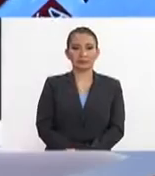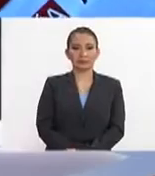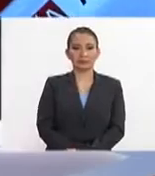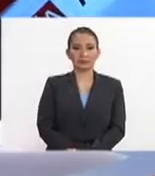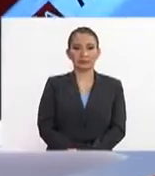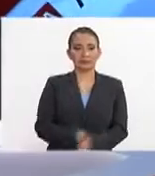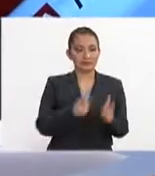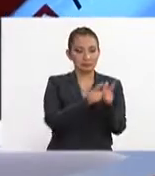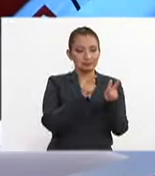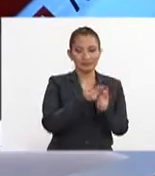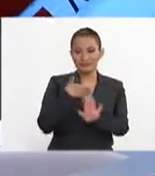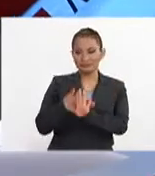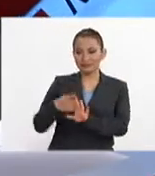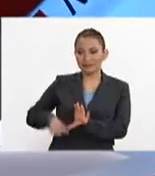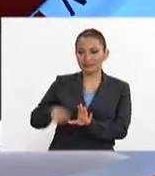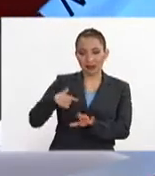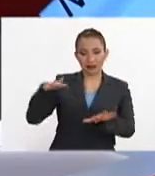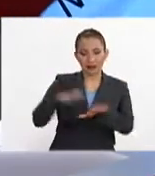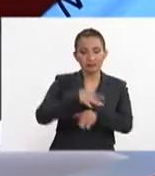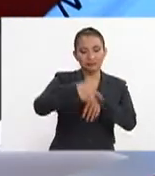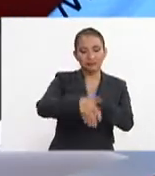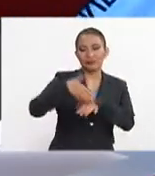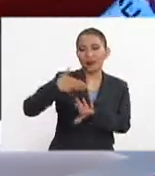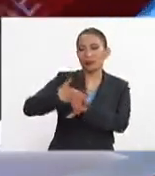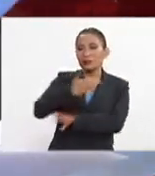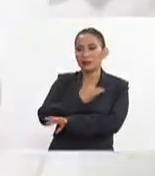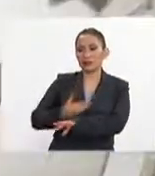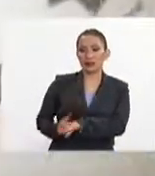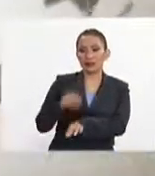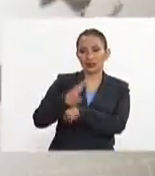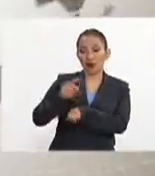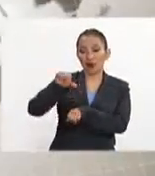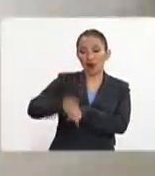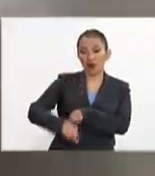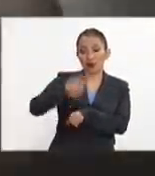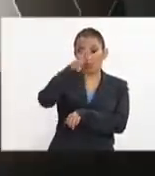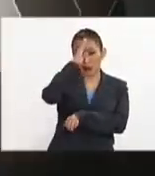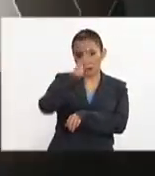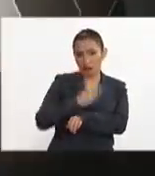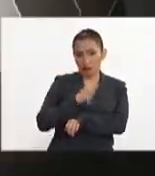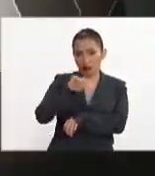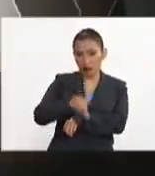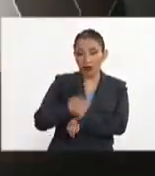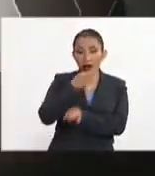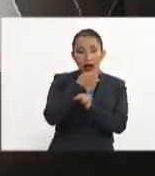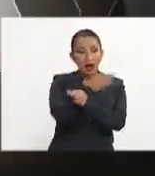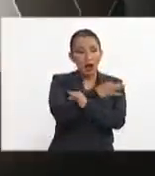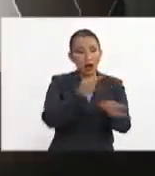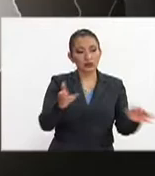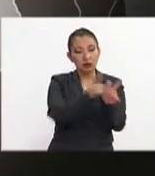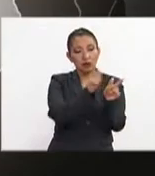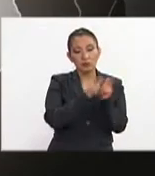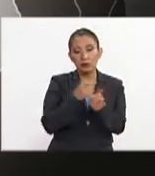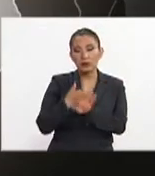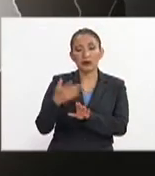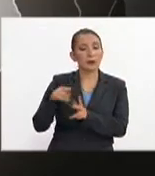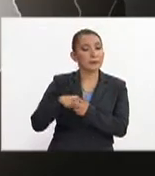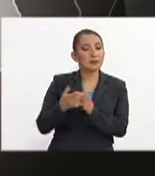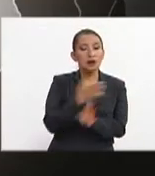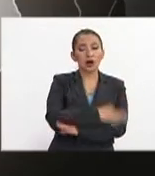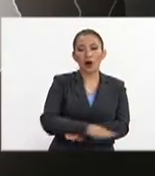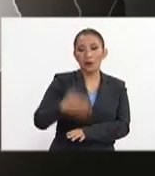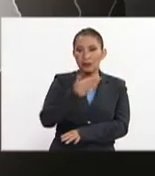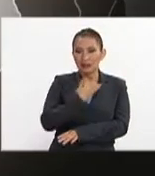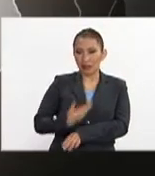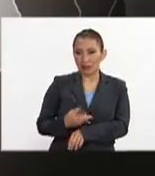La oposición venezolana cambió la marcha contra el presidente Nicolás Maduro para hoy al mediodía. El anuncio de la oposición surge luego de que